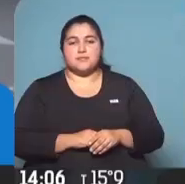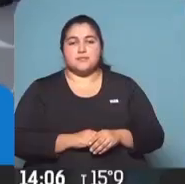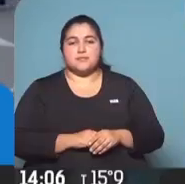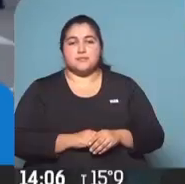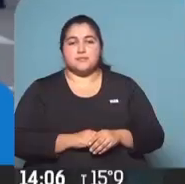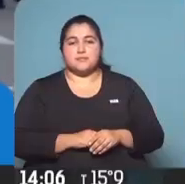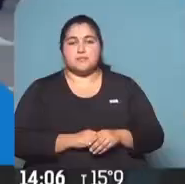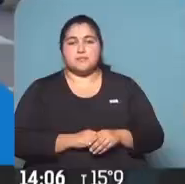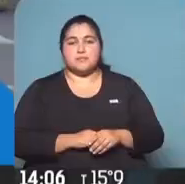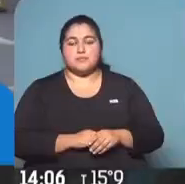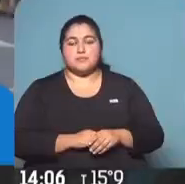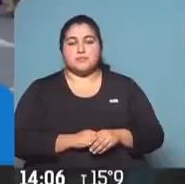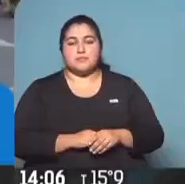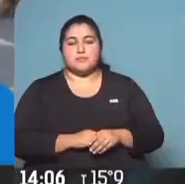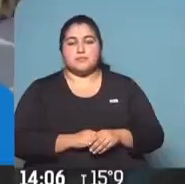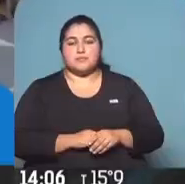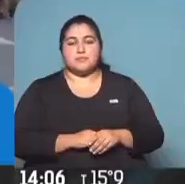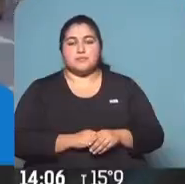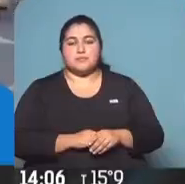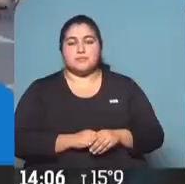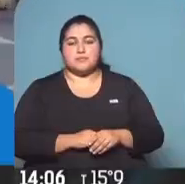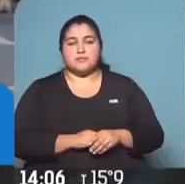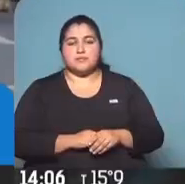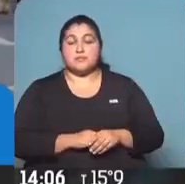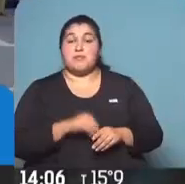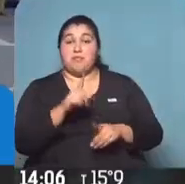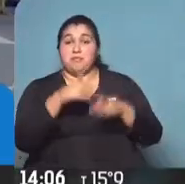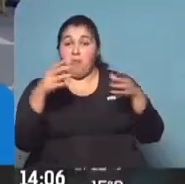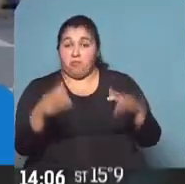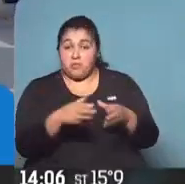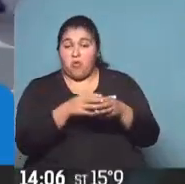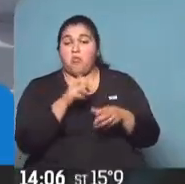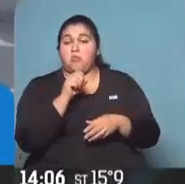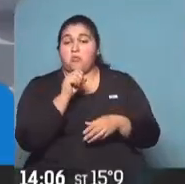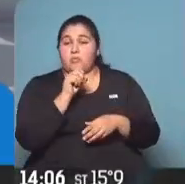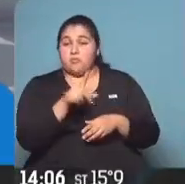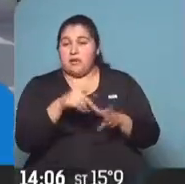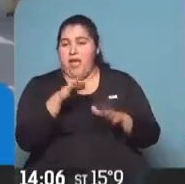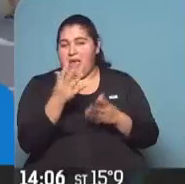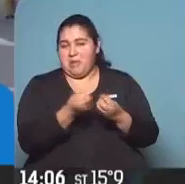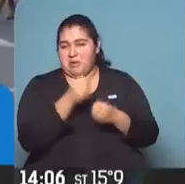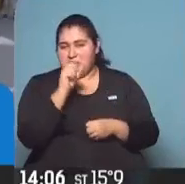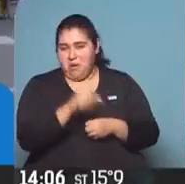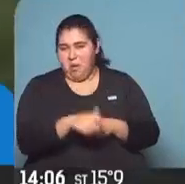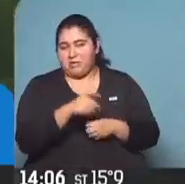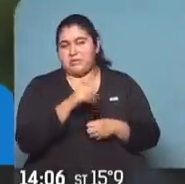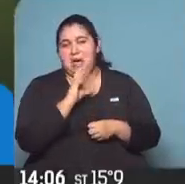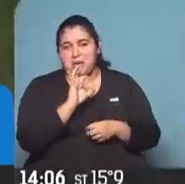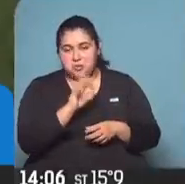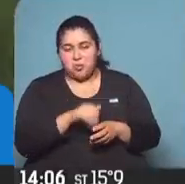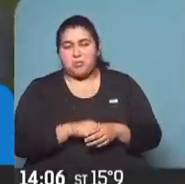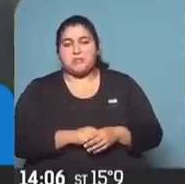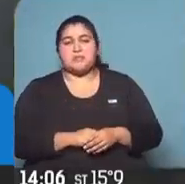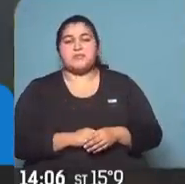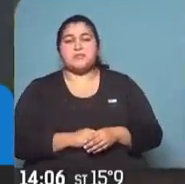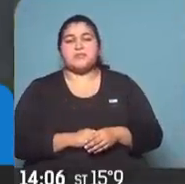es un pasaje del desfile en este los 100º tercer aniversario en la declaración